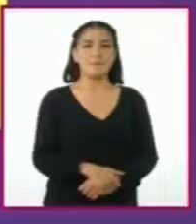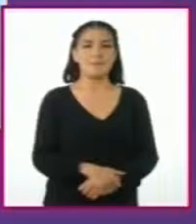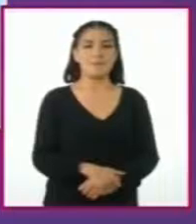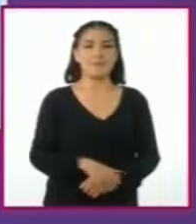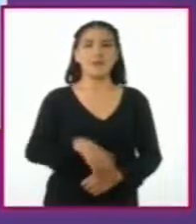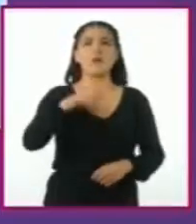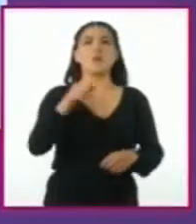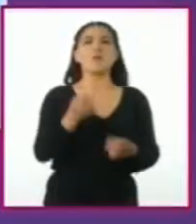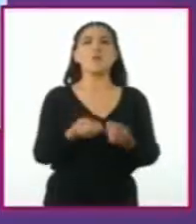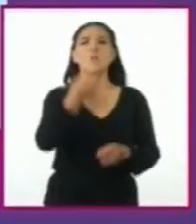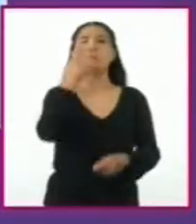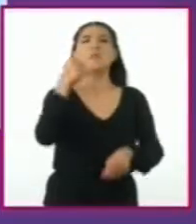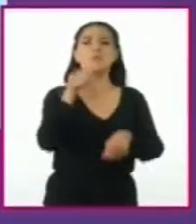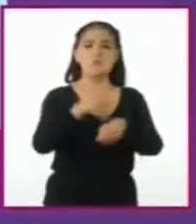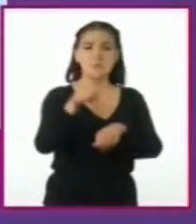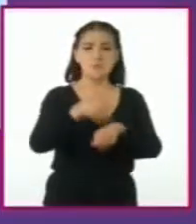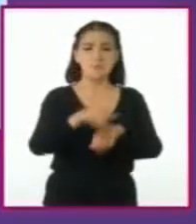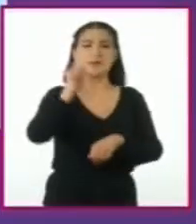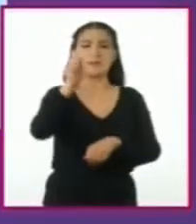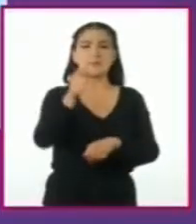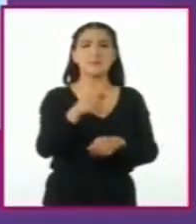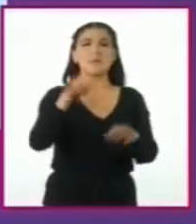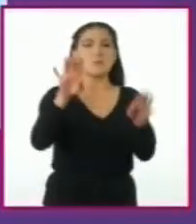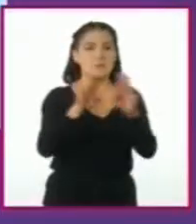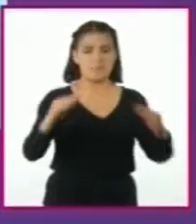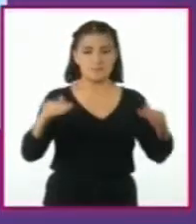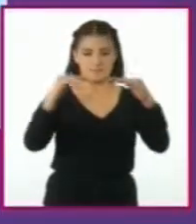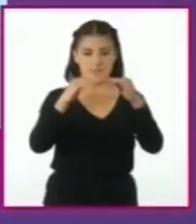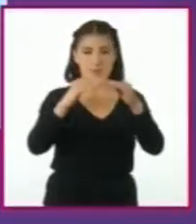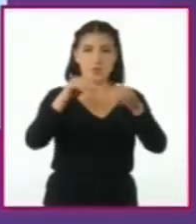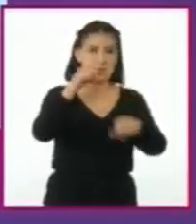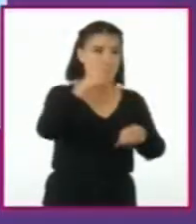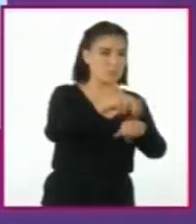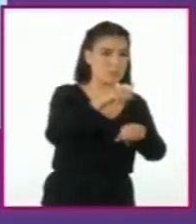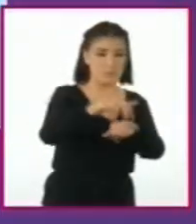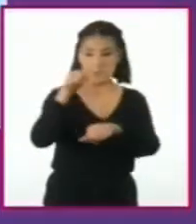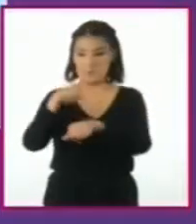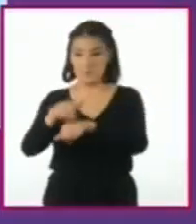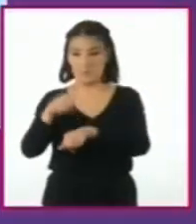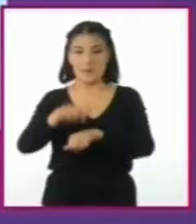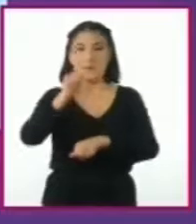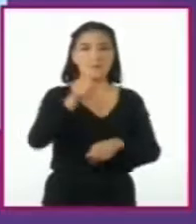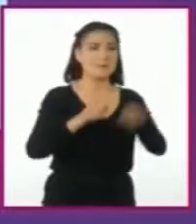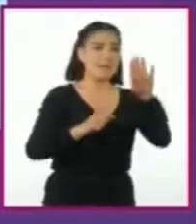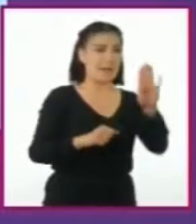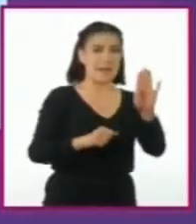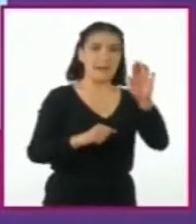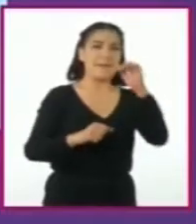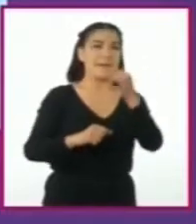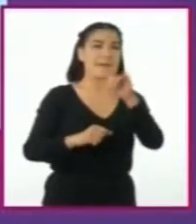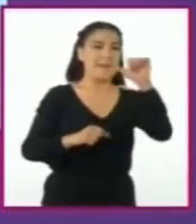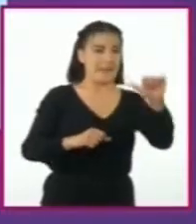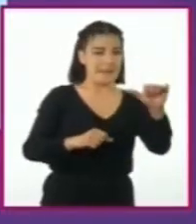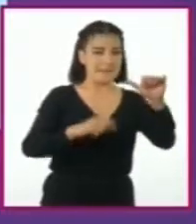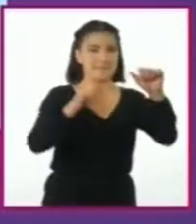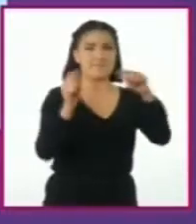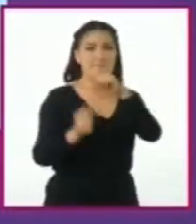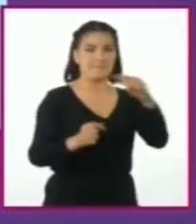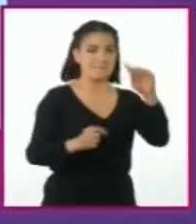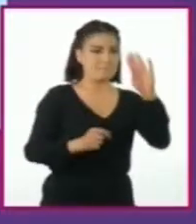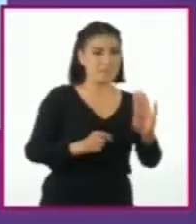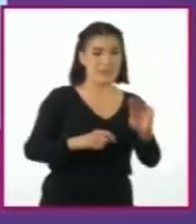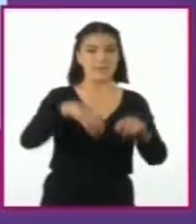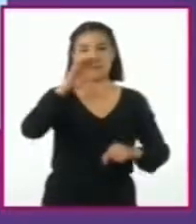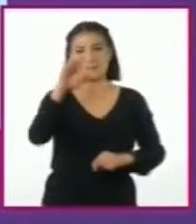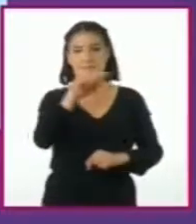Proporcionalidad. La proporción es la igualdad de dos razones, A entre B, igual a C entre